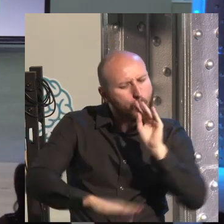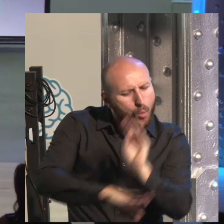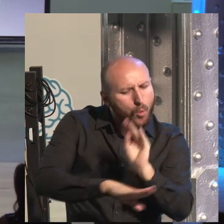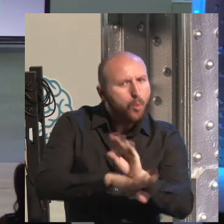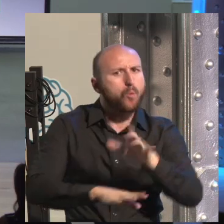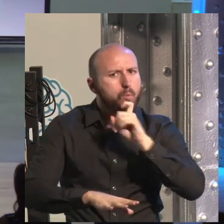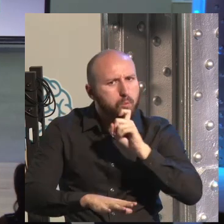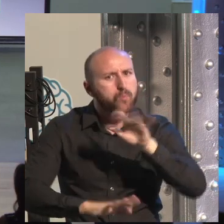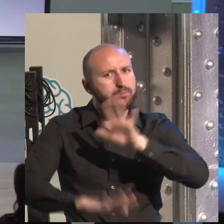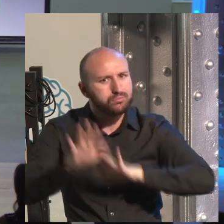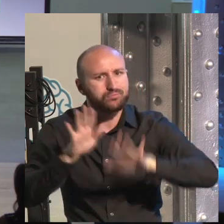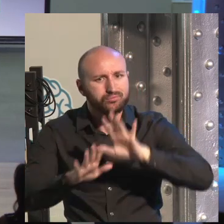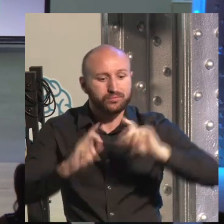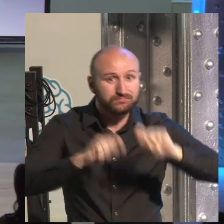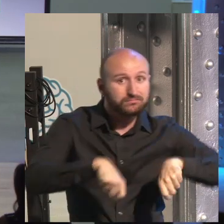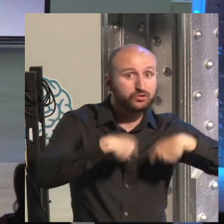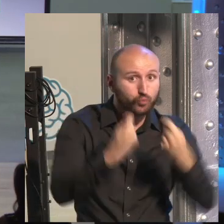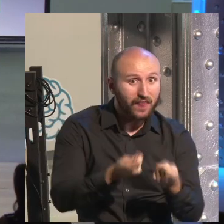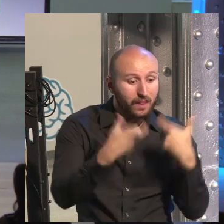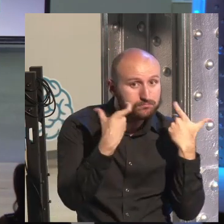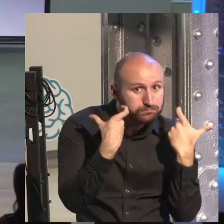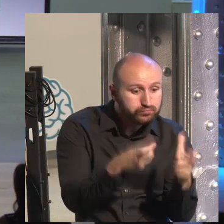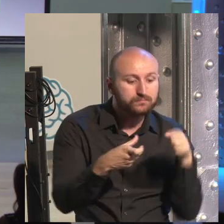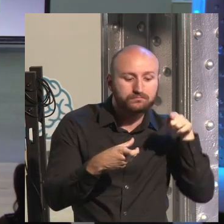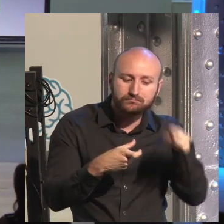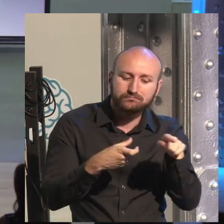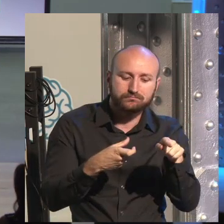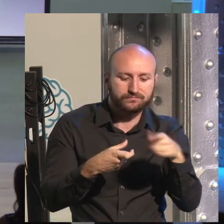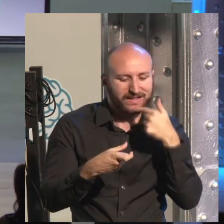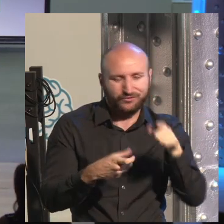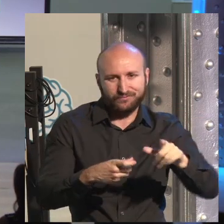la selección natural jamás habría